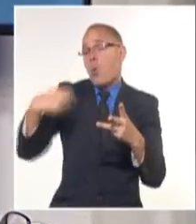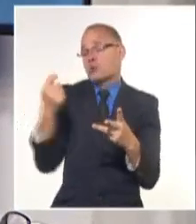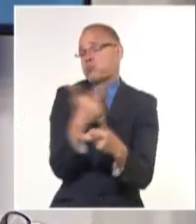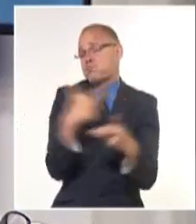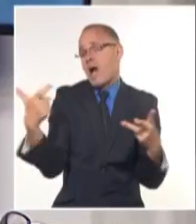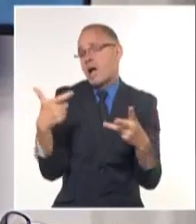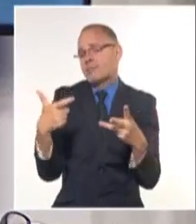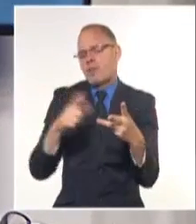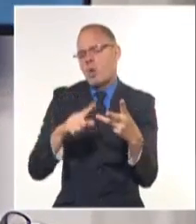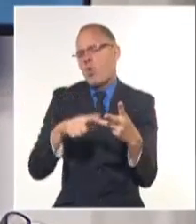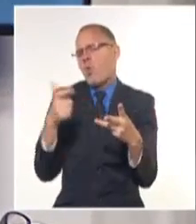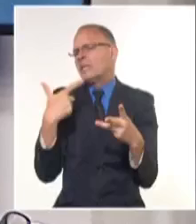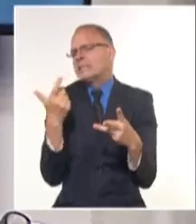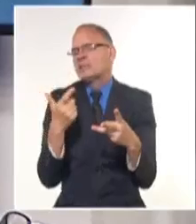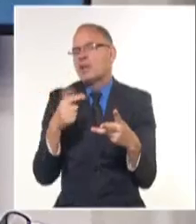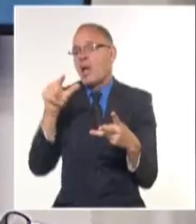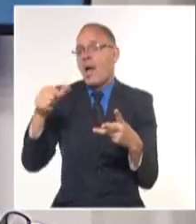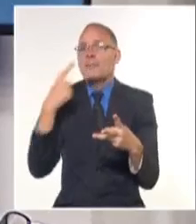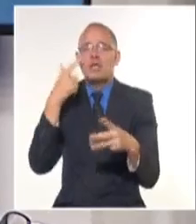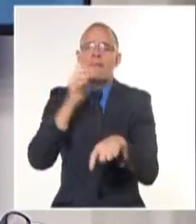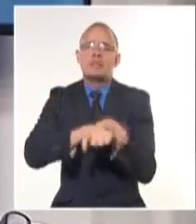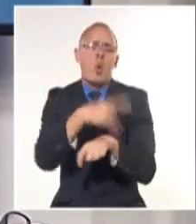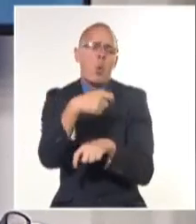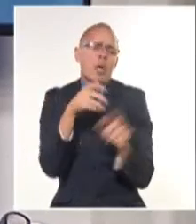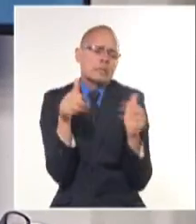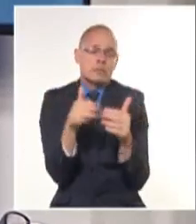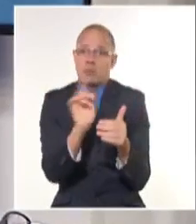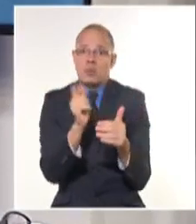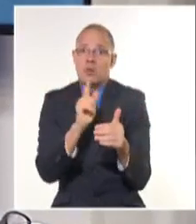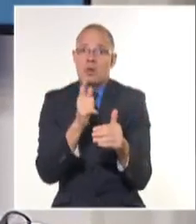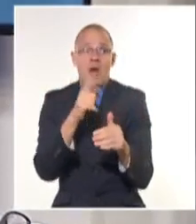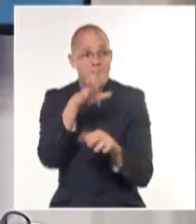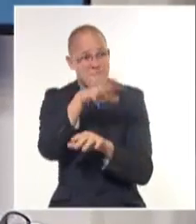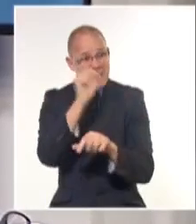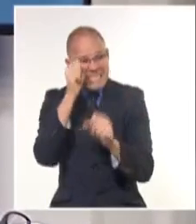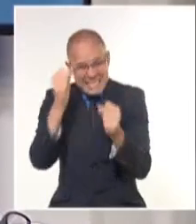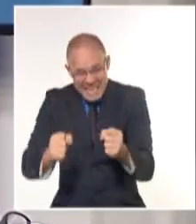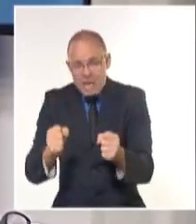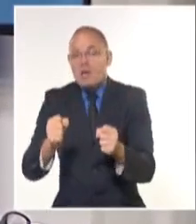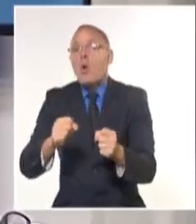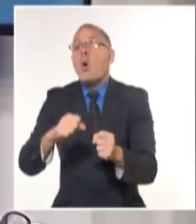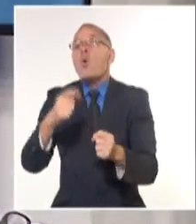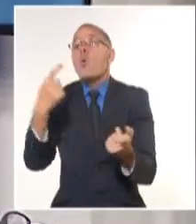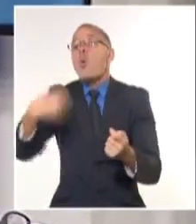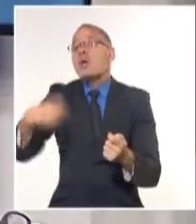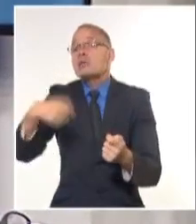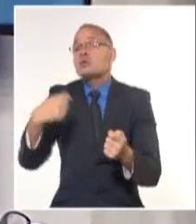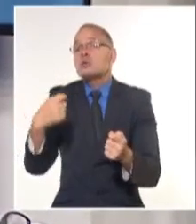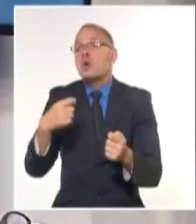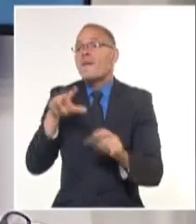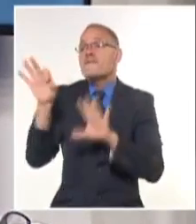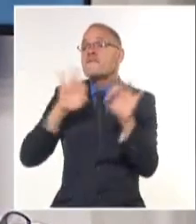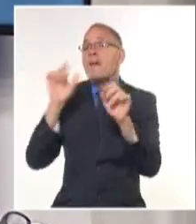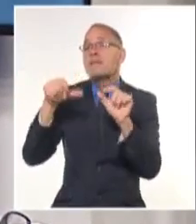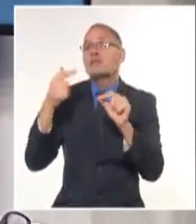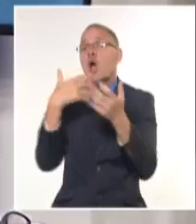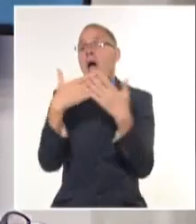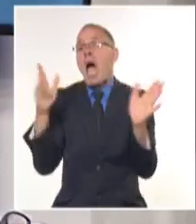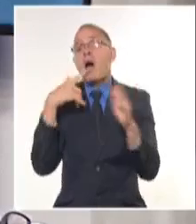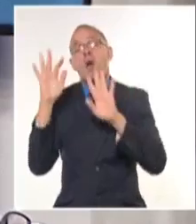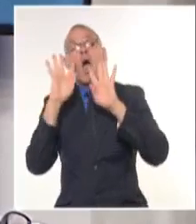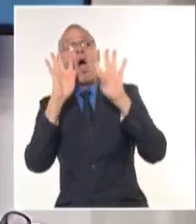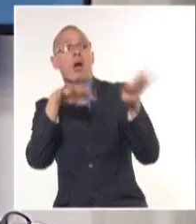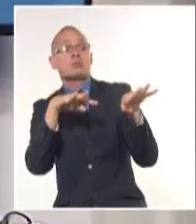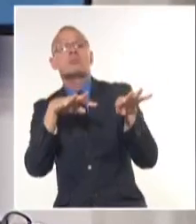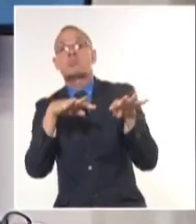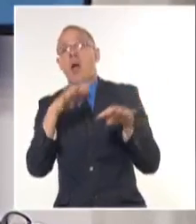alta sensibilidad, de daño. Hay numerosas acciones también, en las redes están apareciendo contra la droga que van una vez más desde la prevención